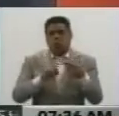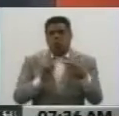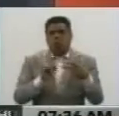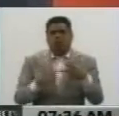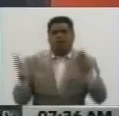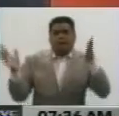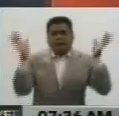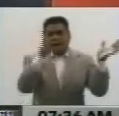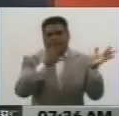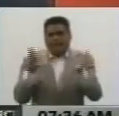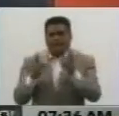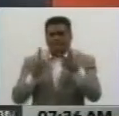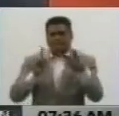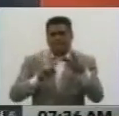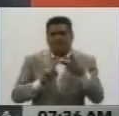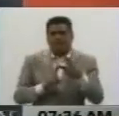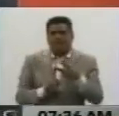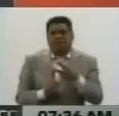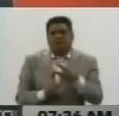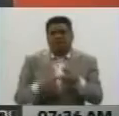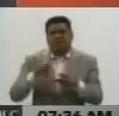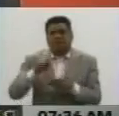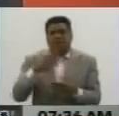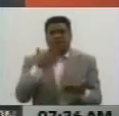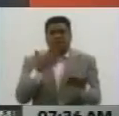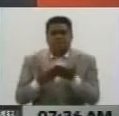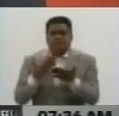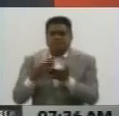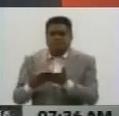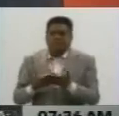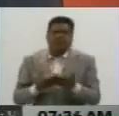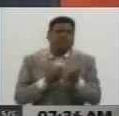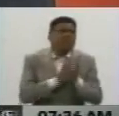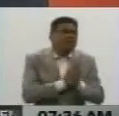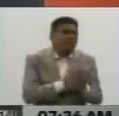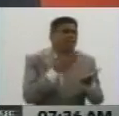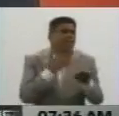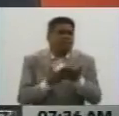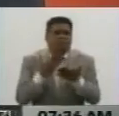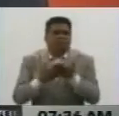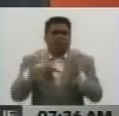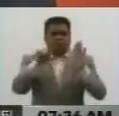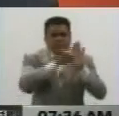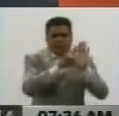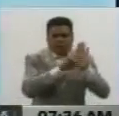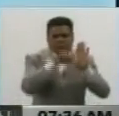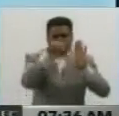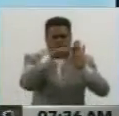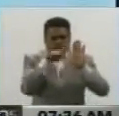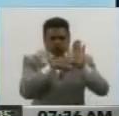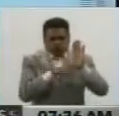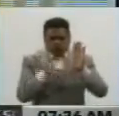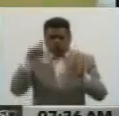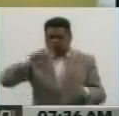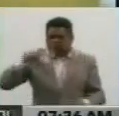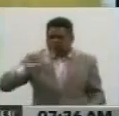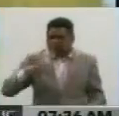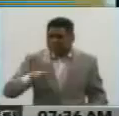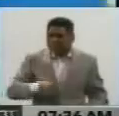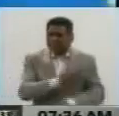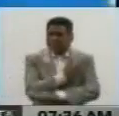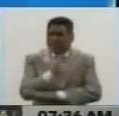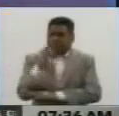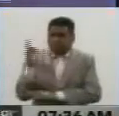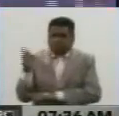ambiental. También ellos después deben ir a solicitar los permisos que corresponden al Ministerio del Ecosocialismo y Agua. O sea, quiere decir que toda la actividad que se va a